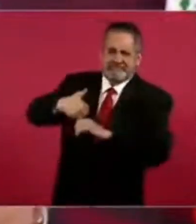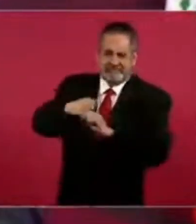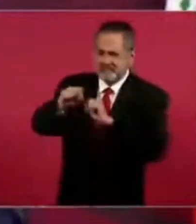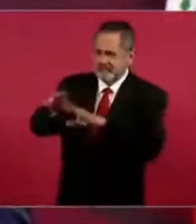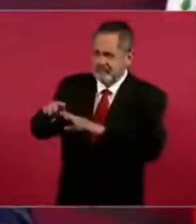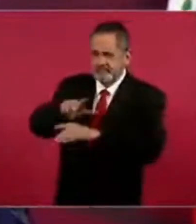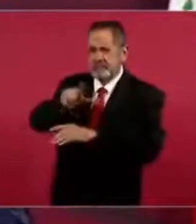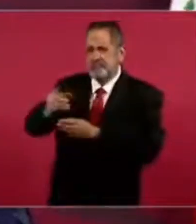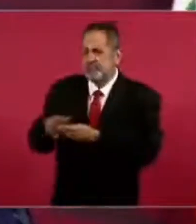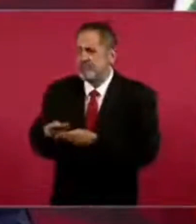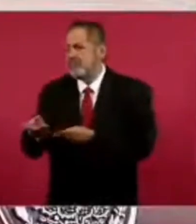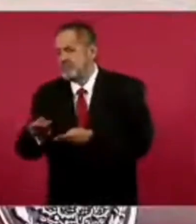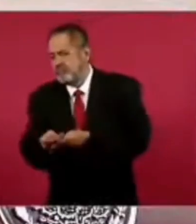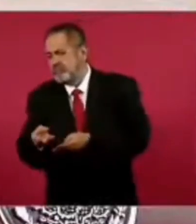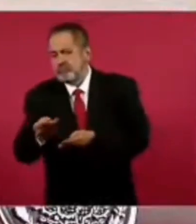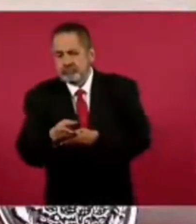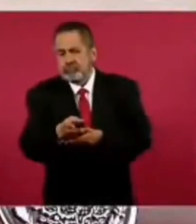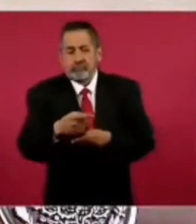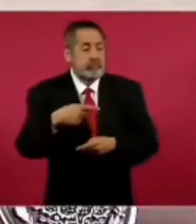molesta.